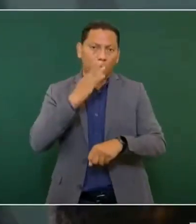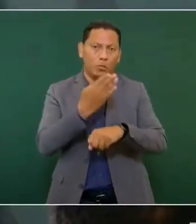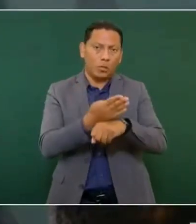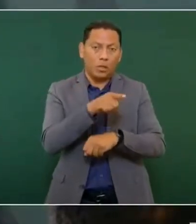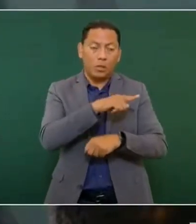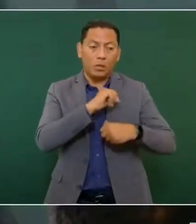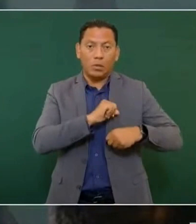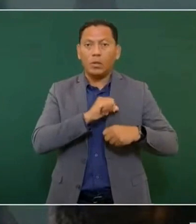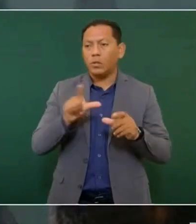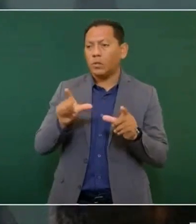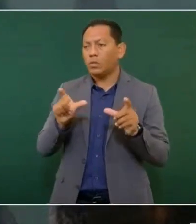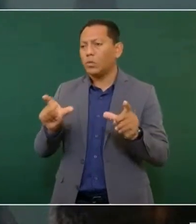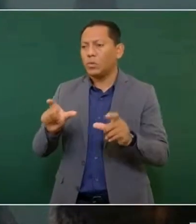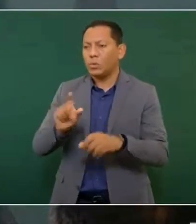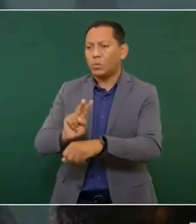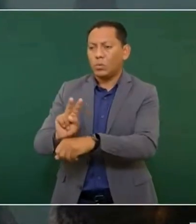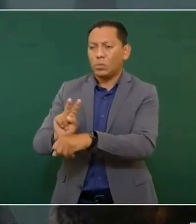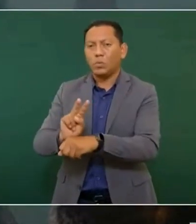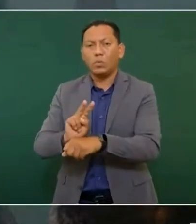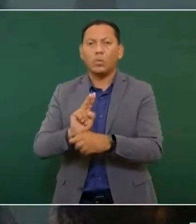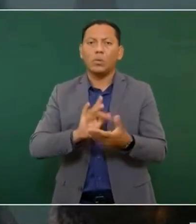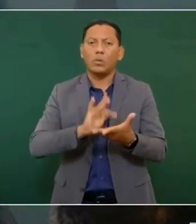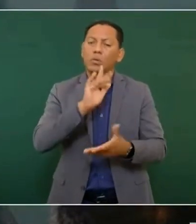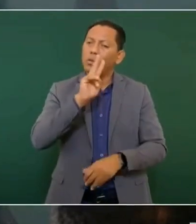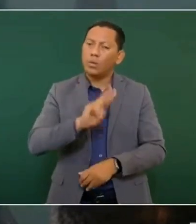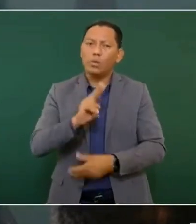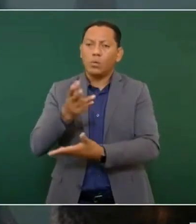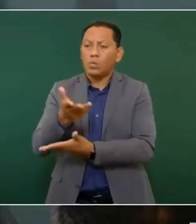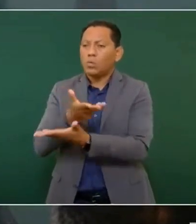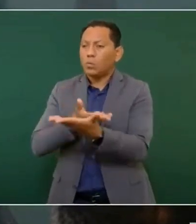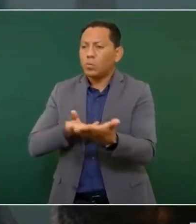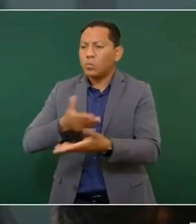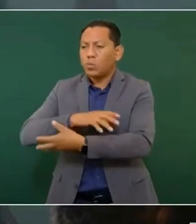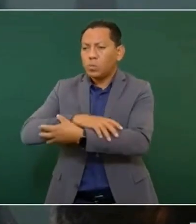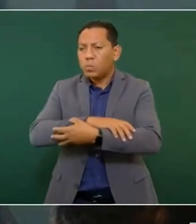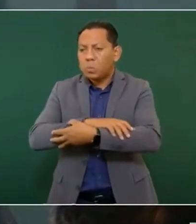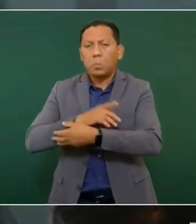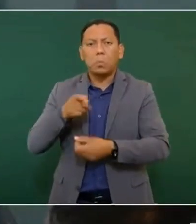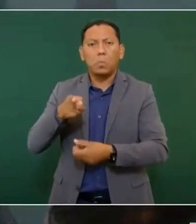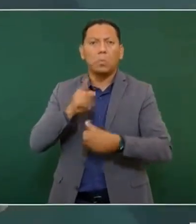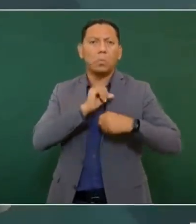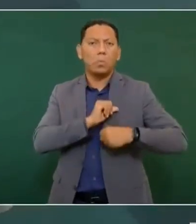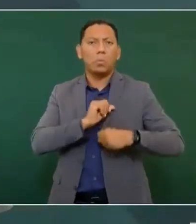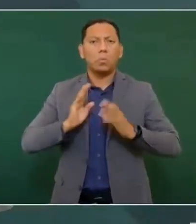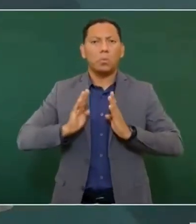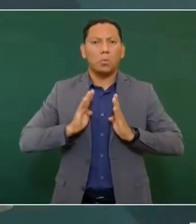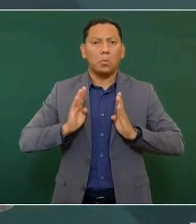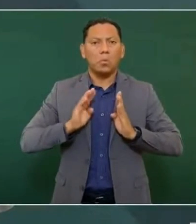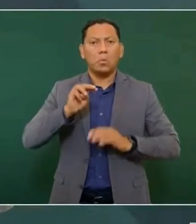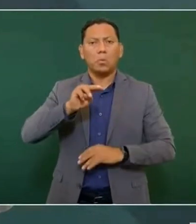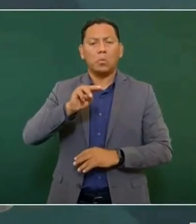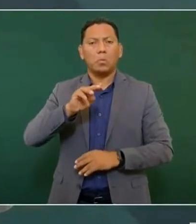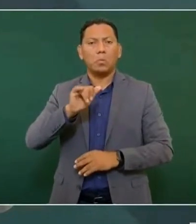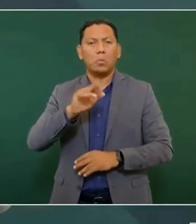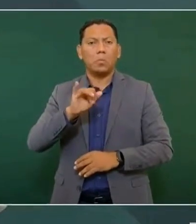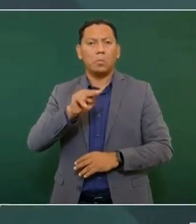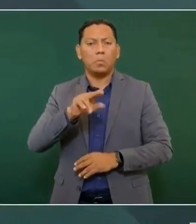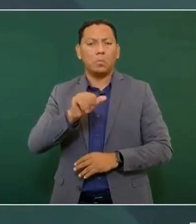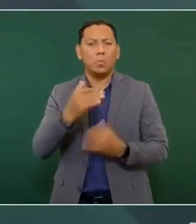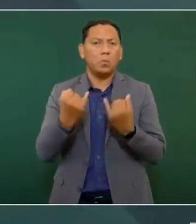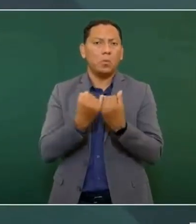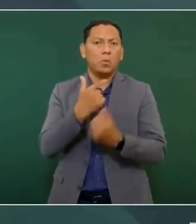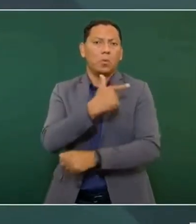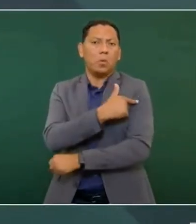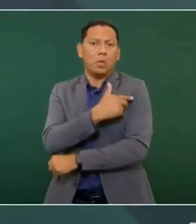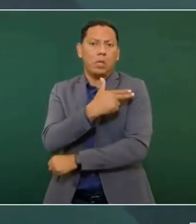que ha habido mucha solidaridad con el Ejército Mexicano, la Marina Armada de México, la